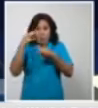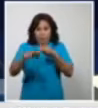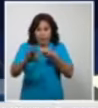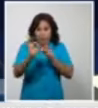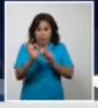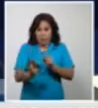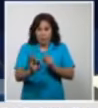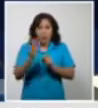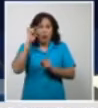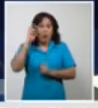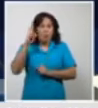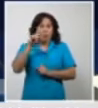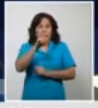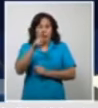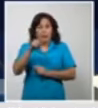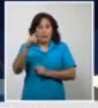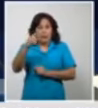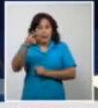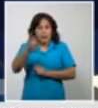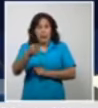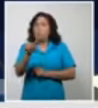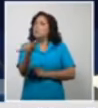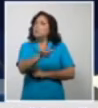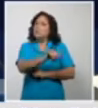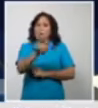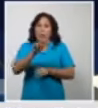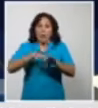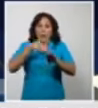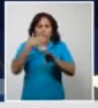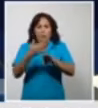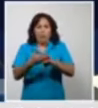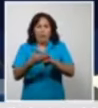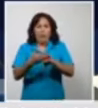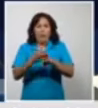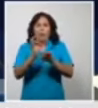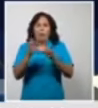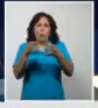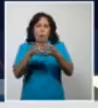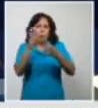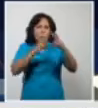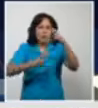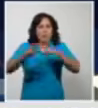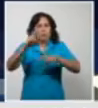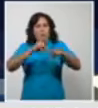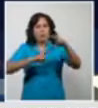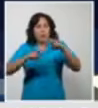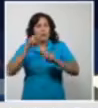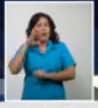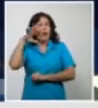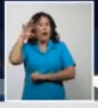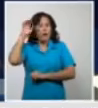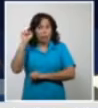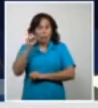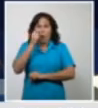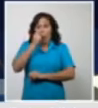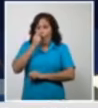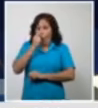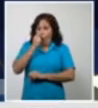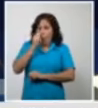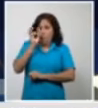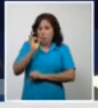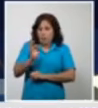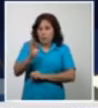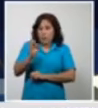en el Zika también, ya después que ya llevaba un grupo de estudios, pues se vio que en el